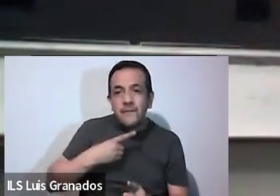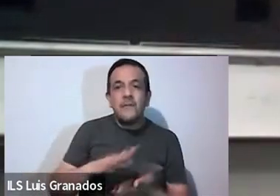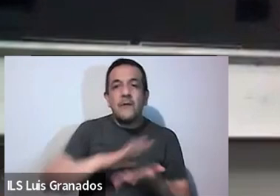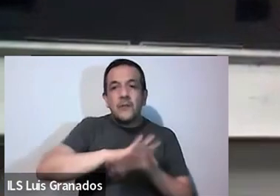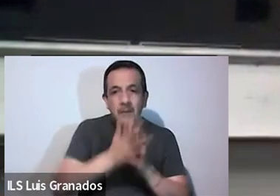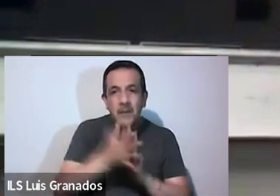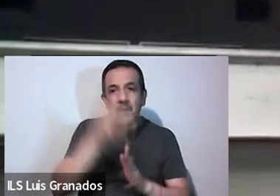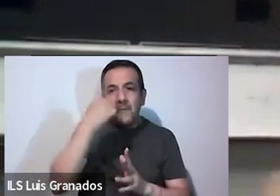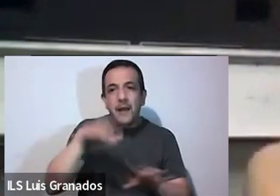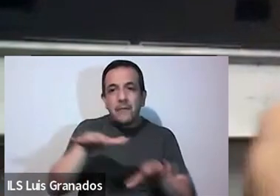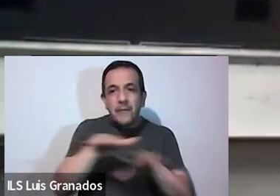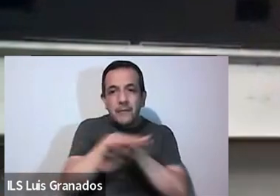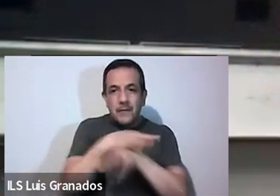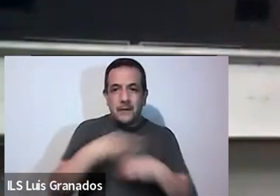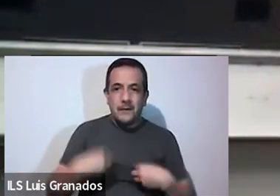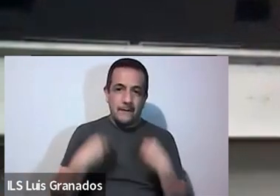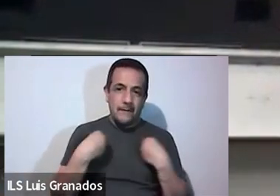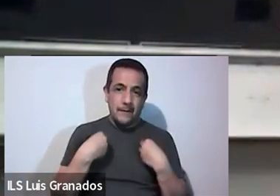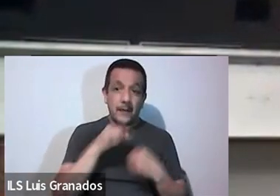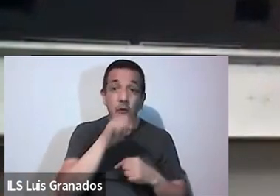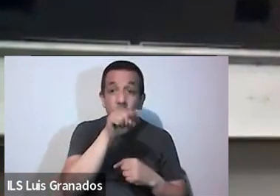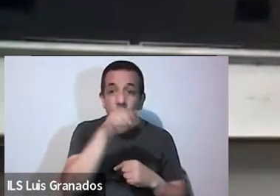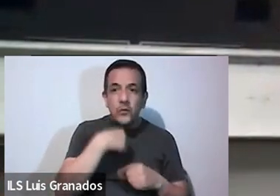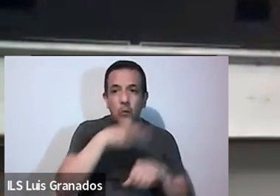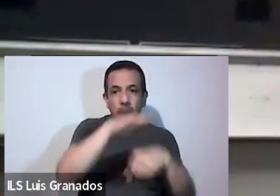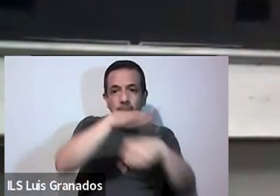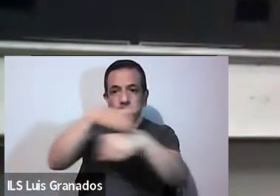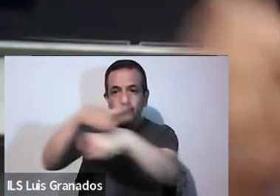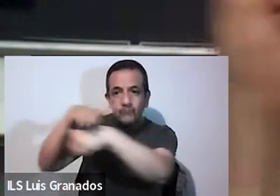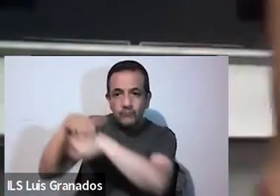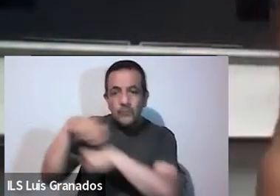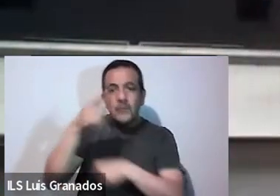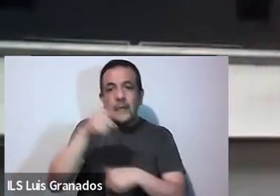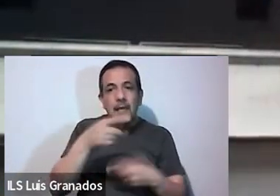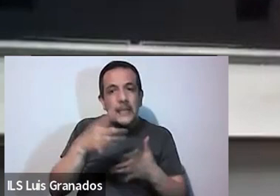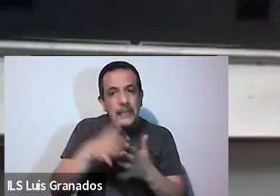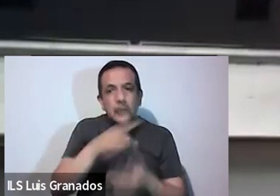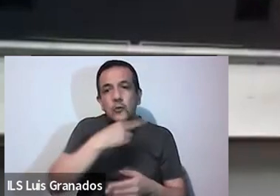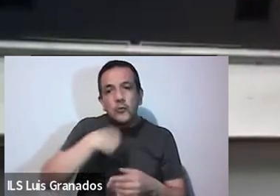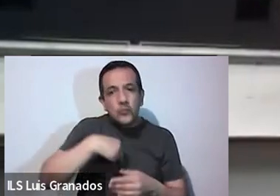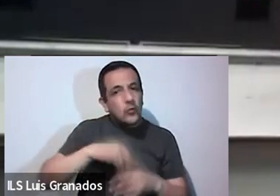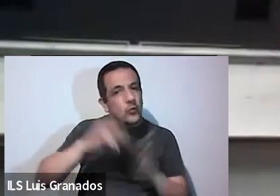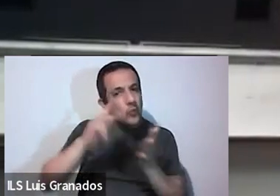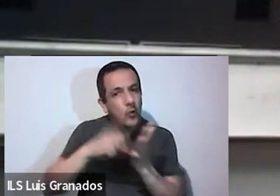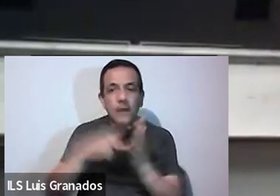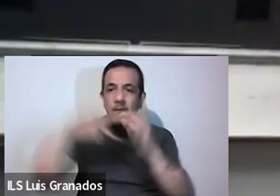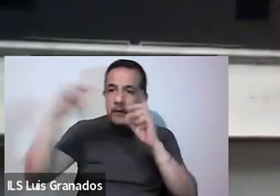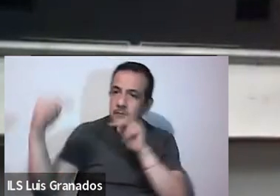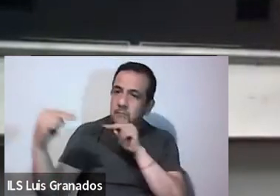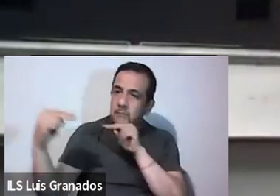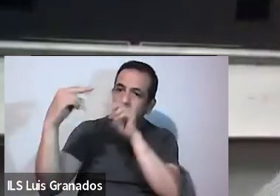la conversión, estamos llamados a prepararnos en este mensaje y volvernos a encontrar con el